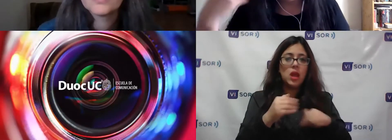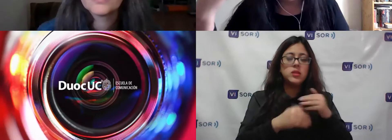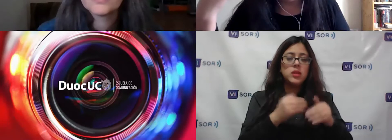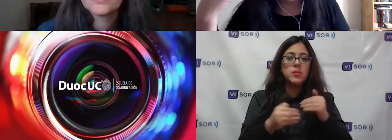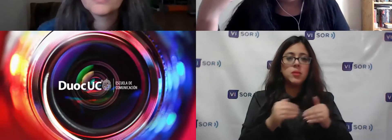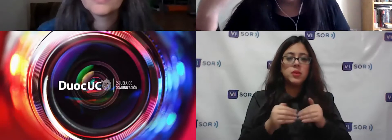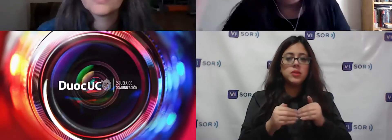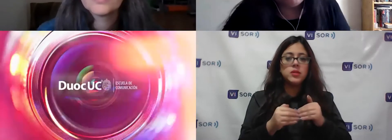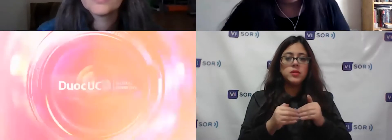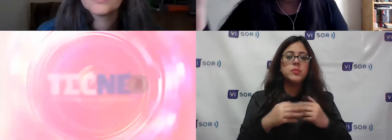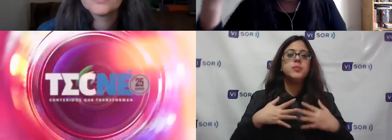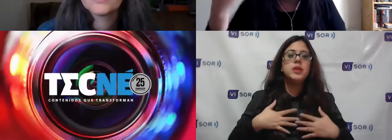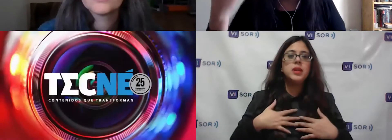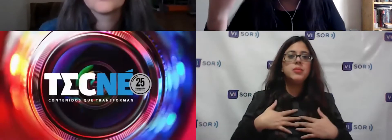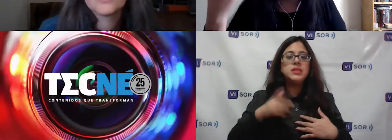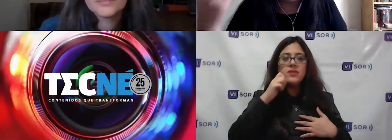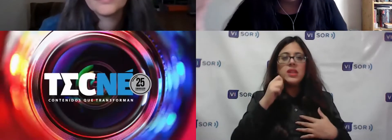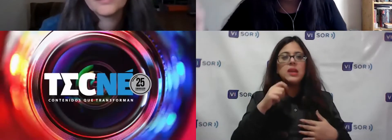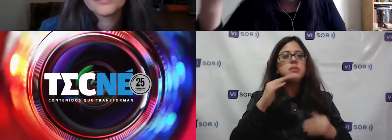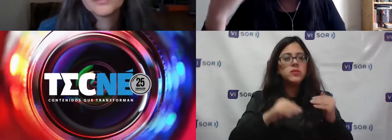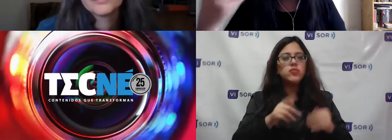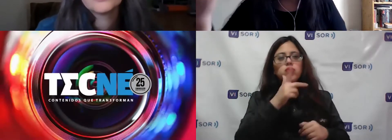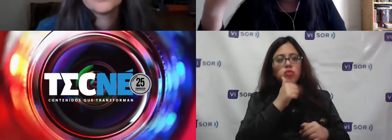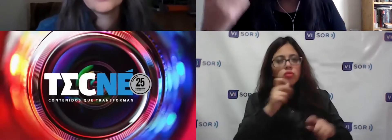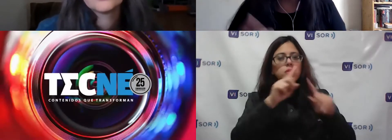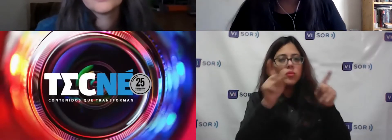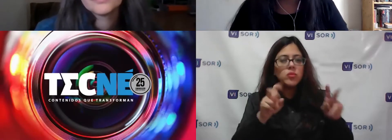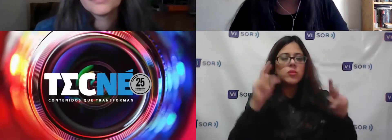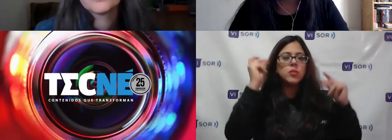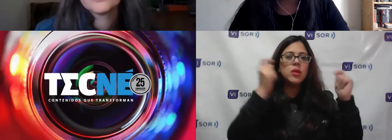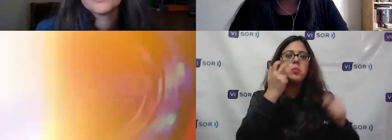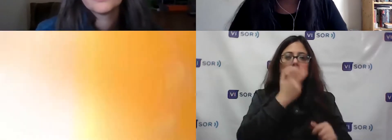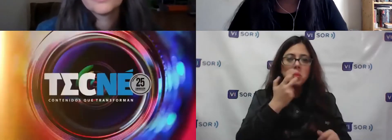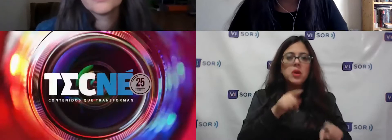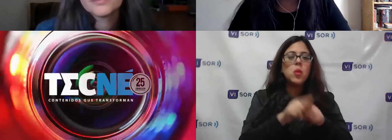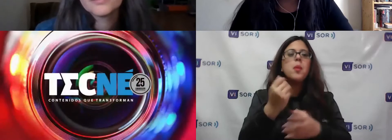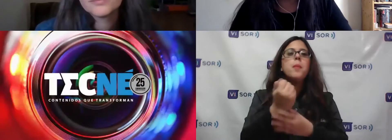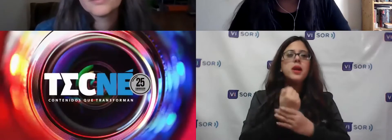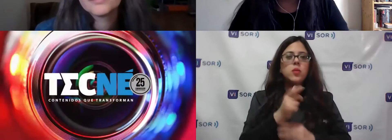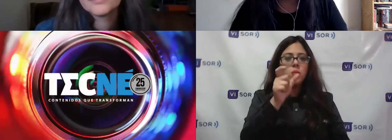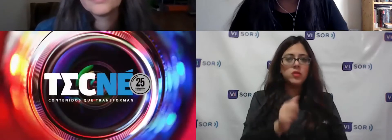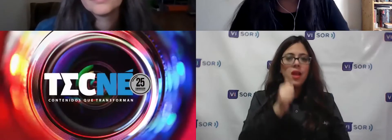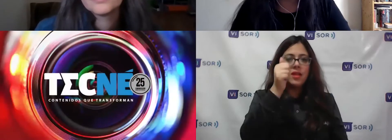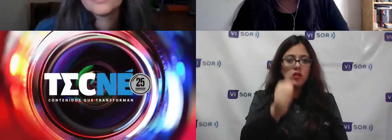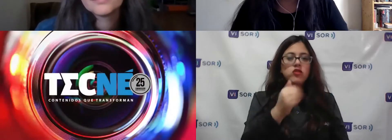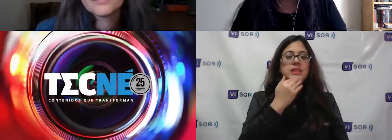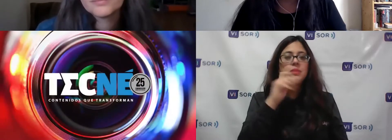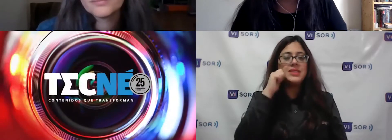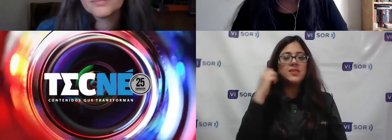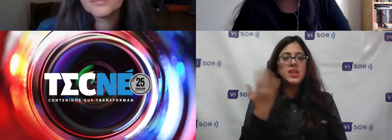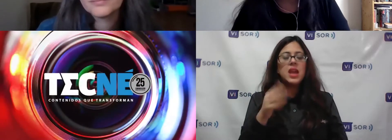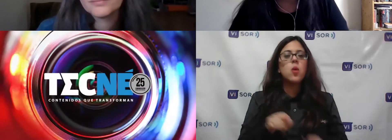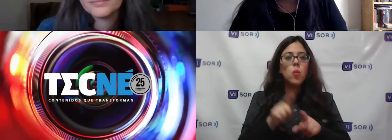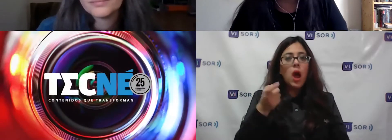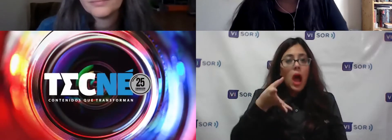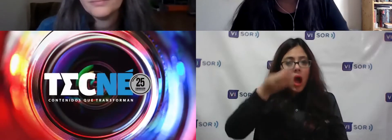me devuelven preguntas también desde la creación del lenguaje entonces me ayuda mucho como directora si me ha implicado también ser más consciente de